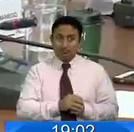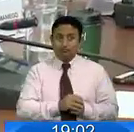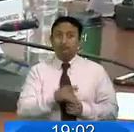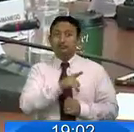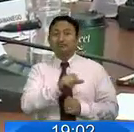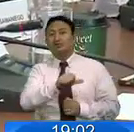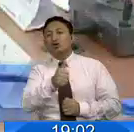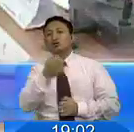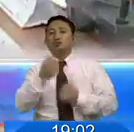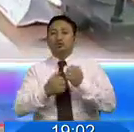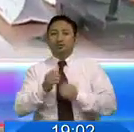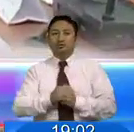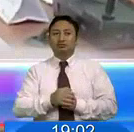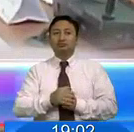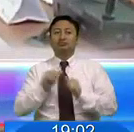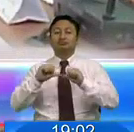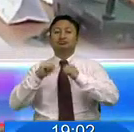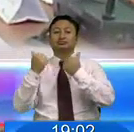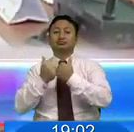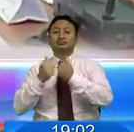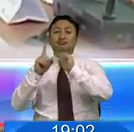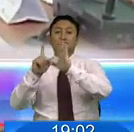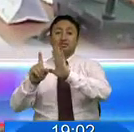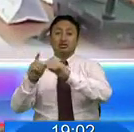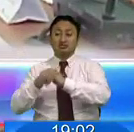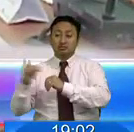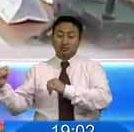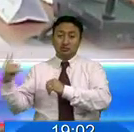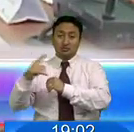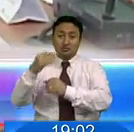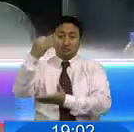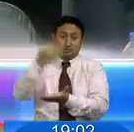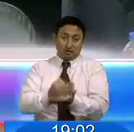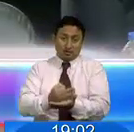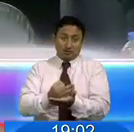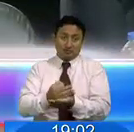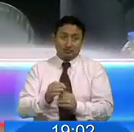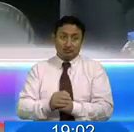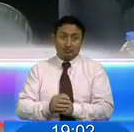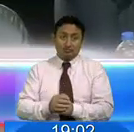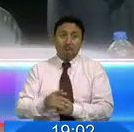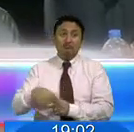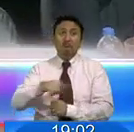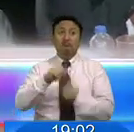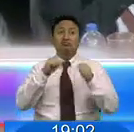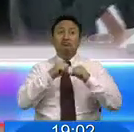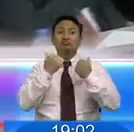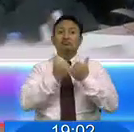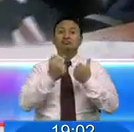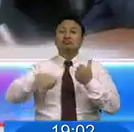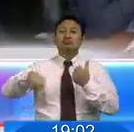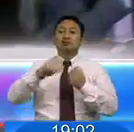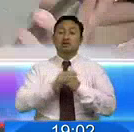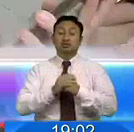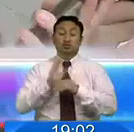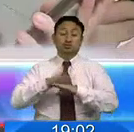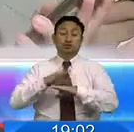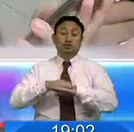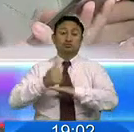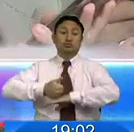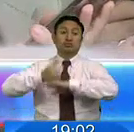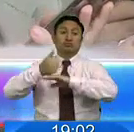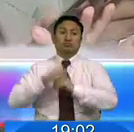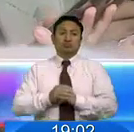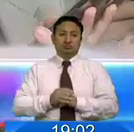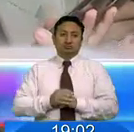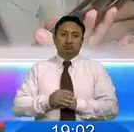habrían sumado 6 legisladores que decidieron no asistir a la sesión de la comisión. Las presiones, según los legisladores, serían de alto nivel. No, eso se ve que es